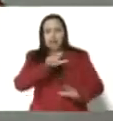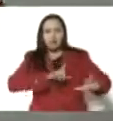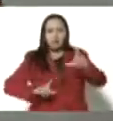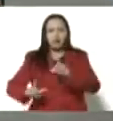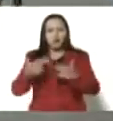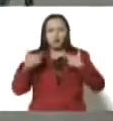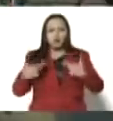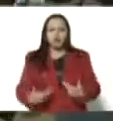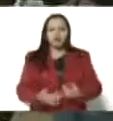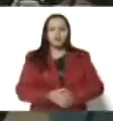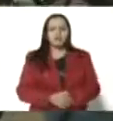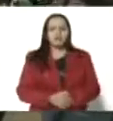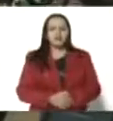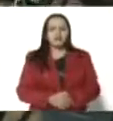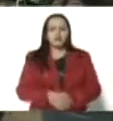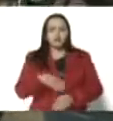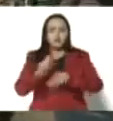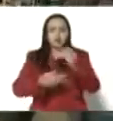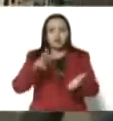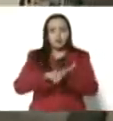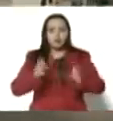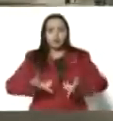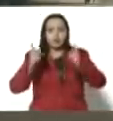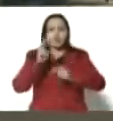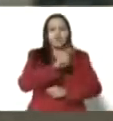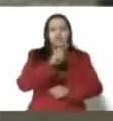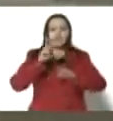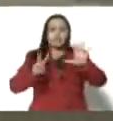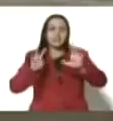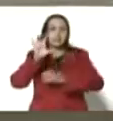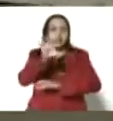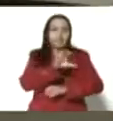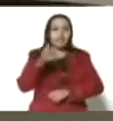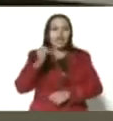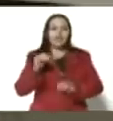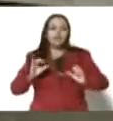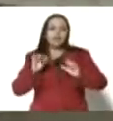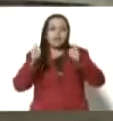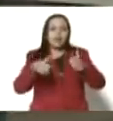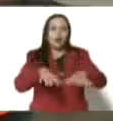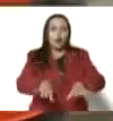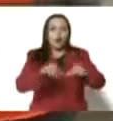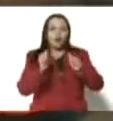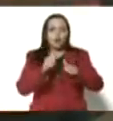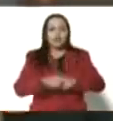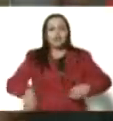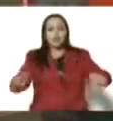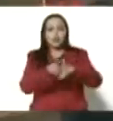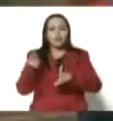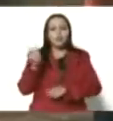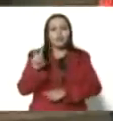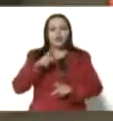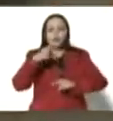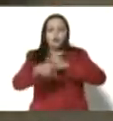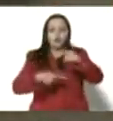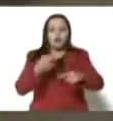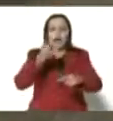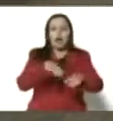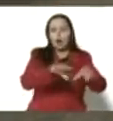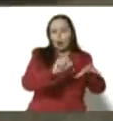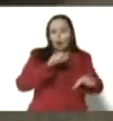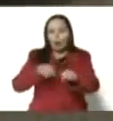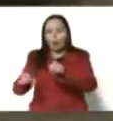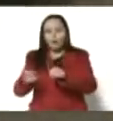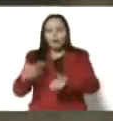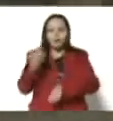actualidad en 27 países que ya han comprobado y han adquirido y han comenzado, al igual que Venezuela, este proceso para la adquisición de la